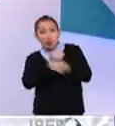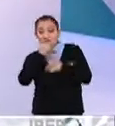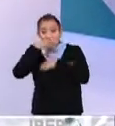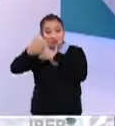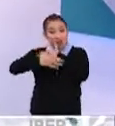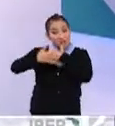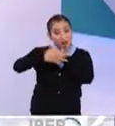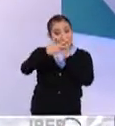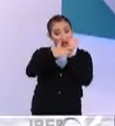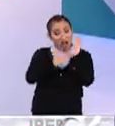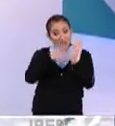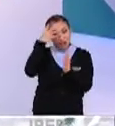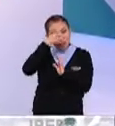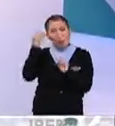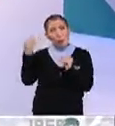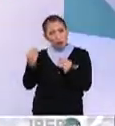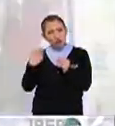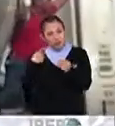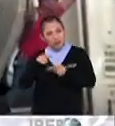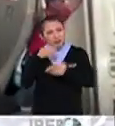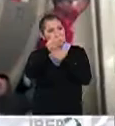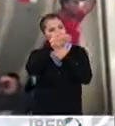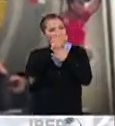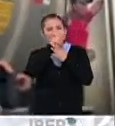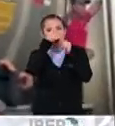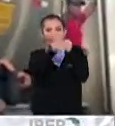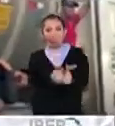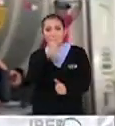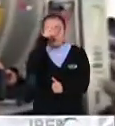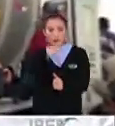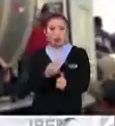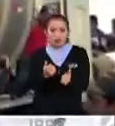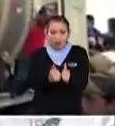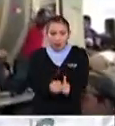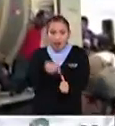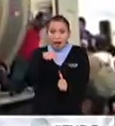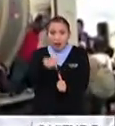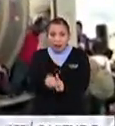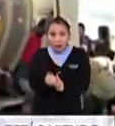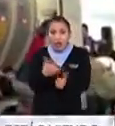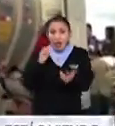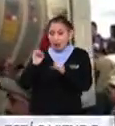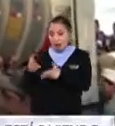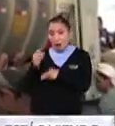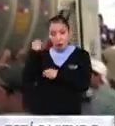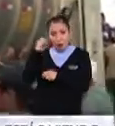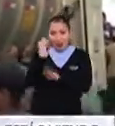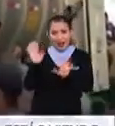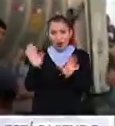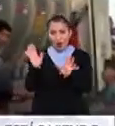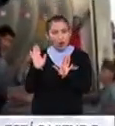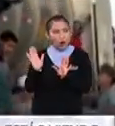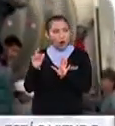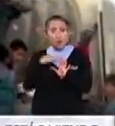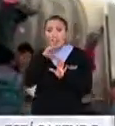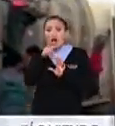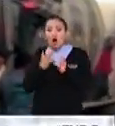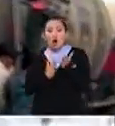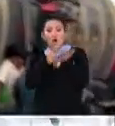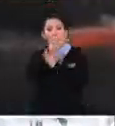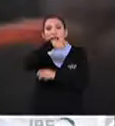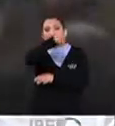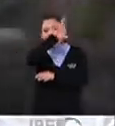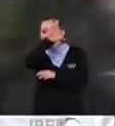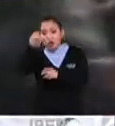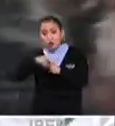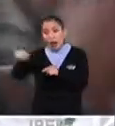y normativas de Trump, muchos de los que transitaban deciden quedarse. Y no deciden quedarse necesariamente en Chiapas o Oaxaca, ¿no? Deciden quedarse, por ejemplo, en